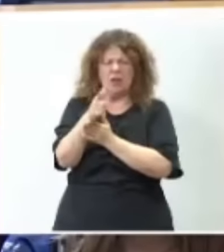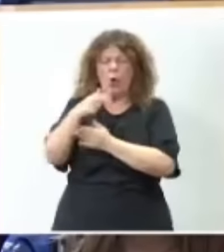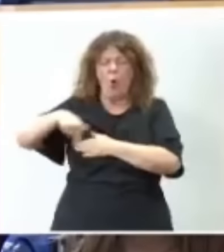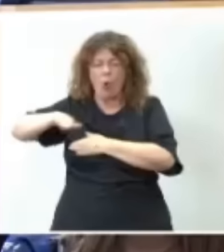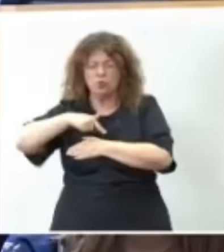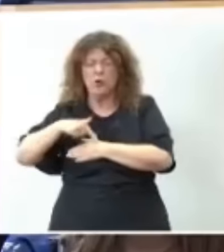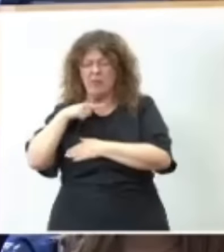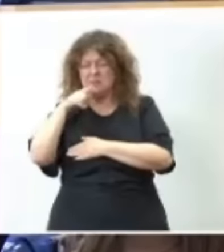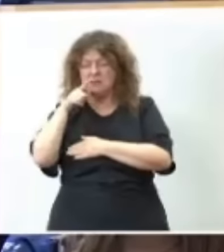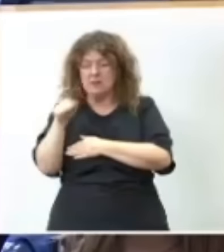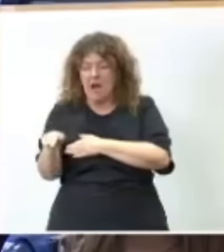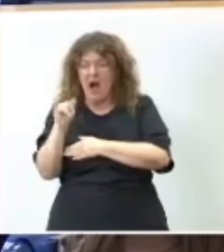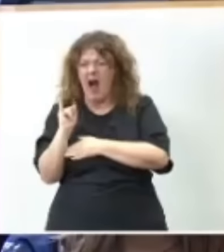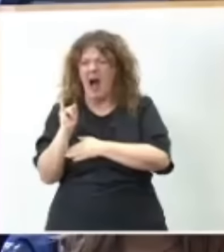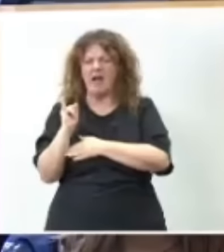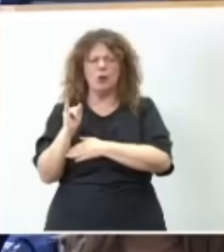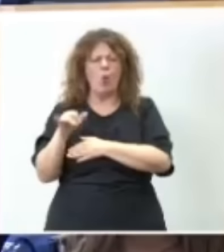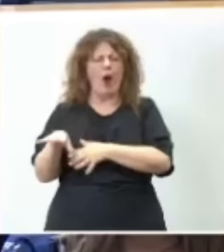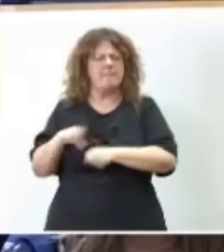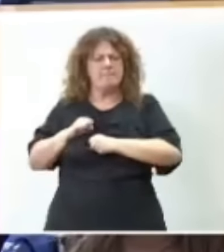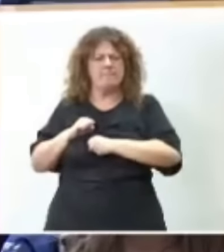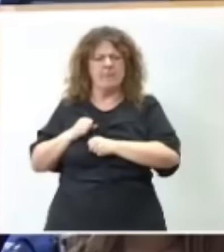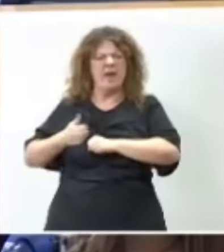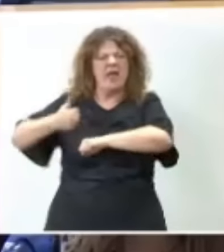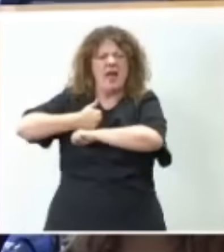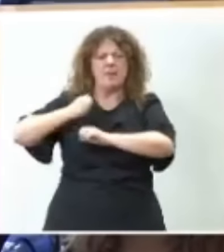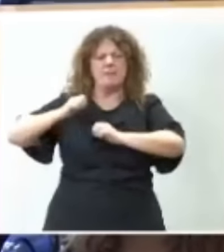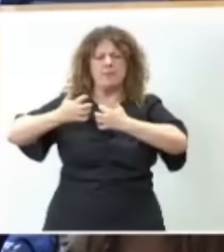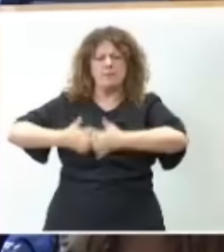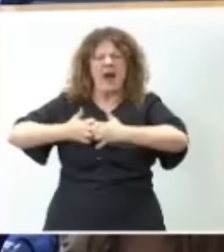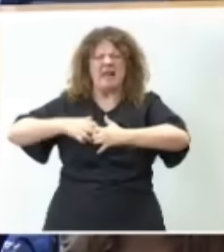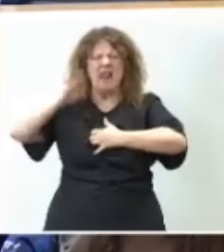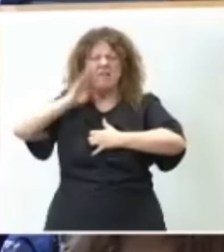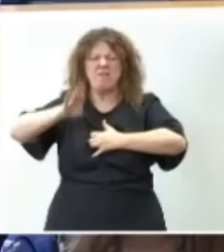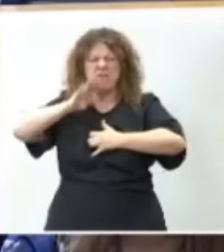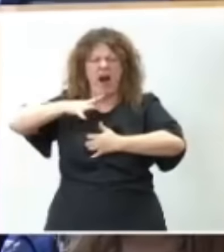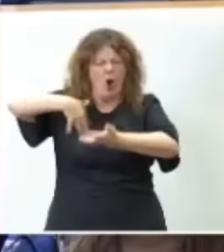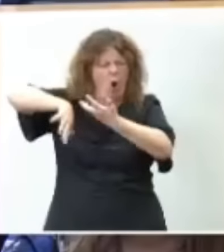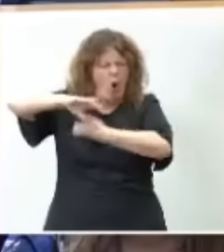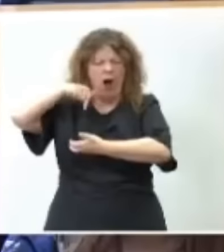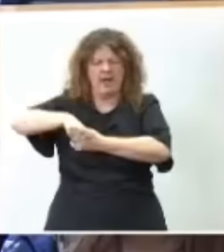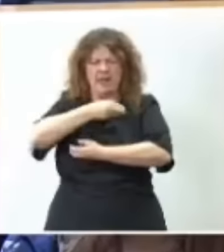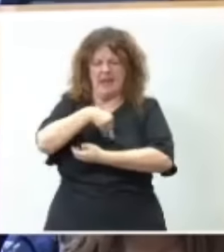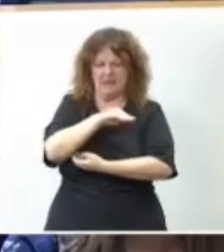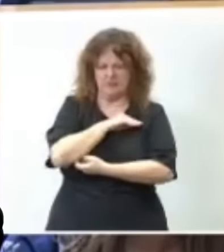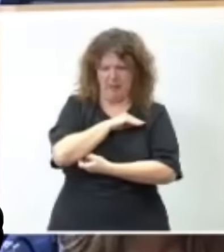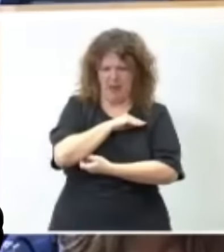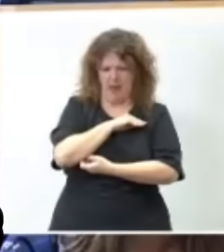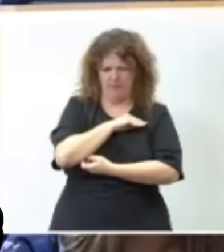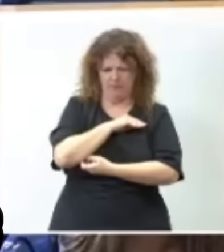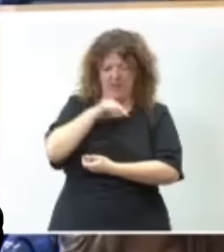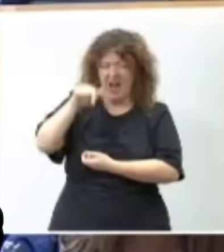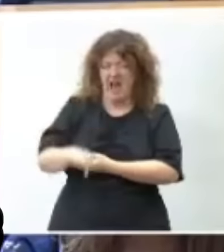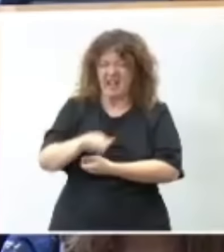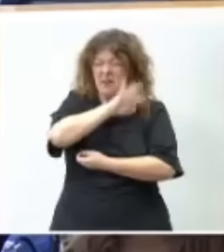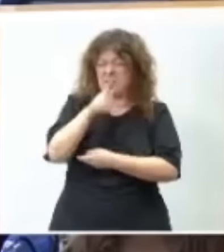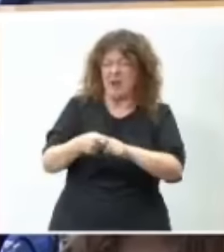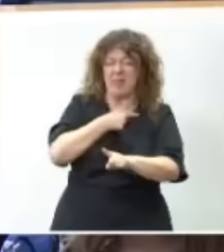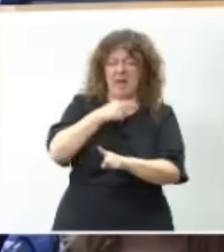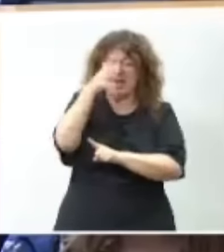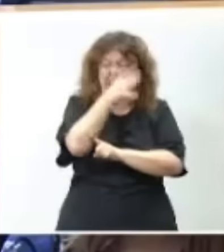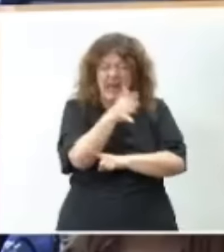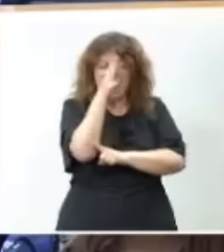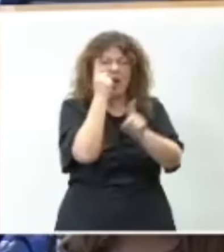tienen, por lo tanto, la patente de la máquina del fango en España. Y se ha llegado al extremo de presentar querellas